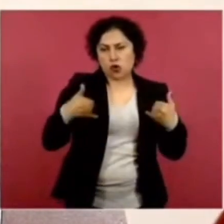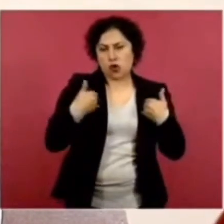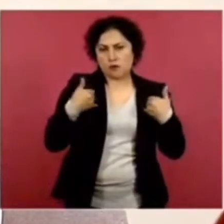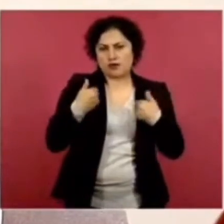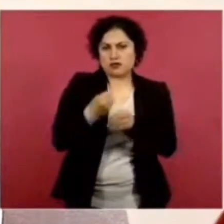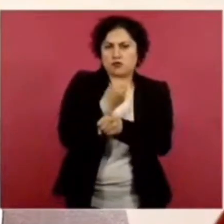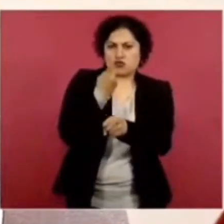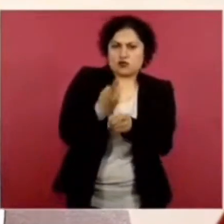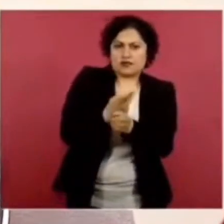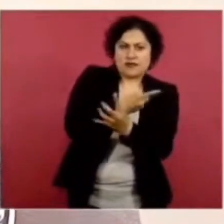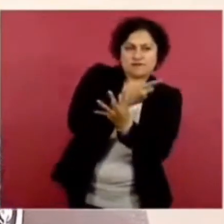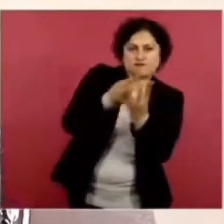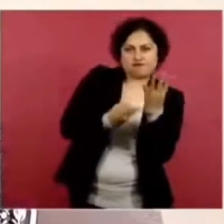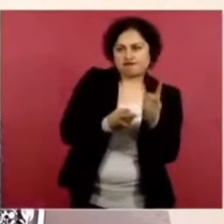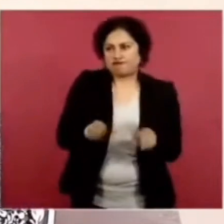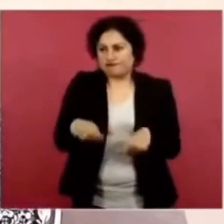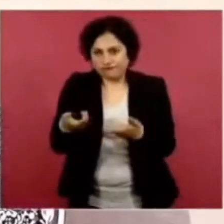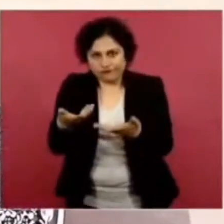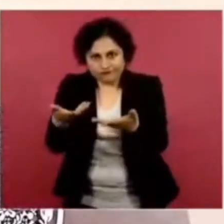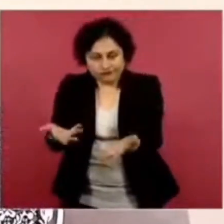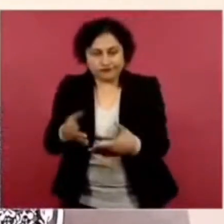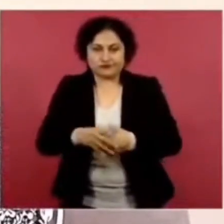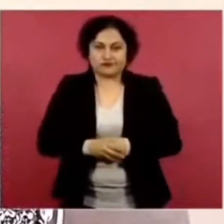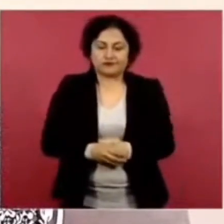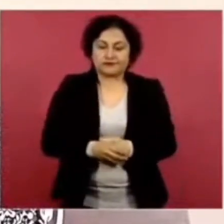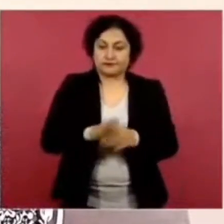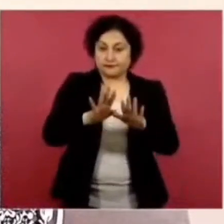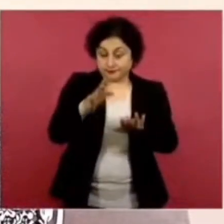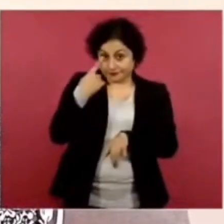Y si hay empleo,